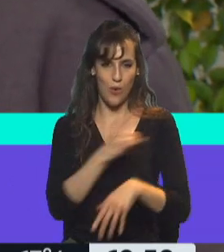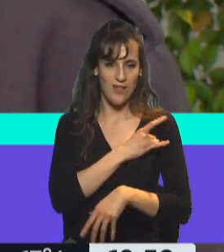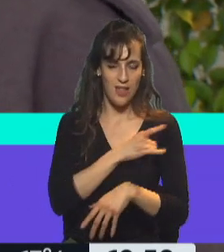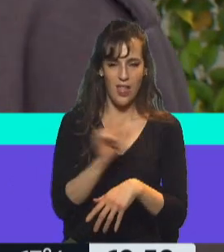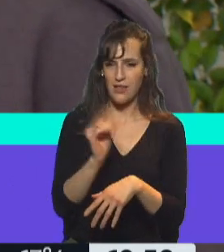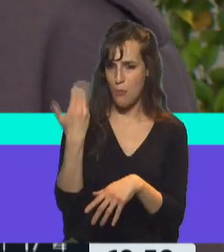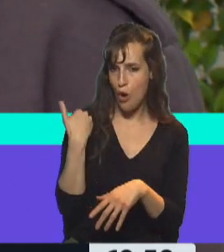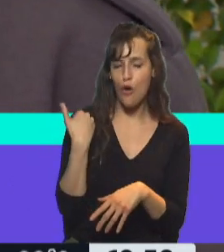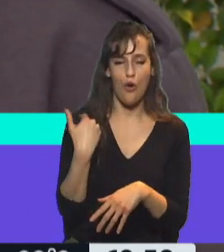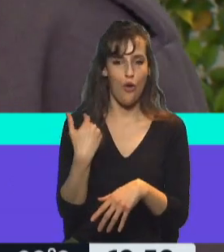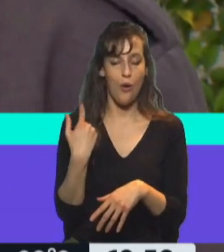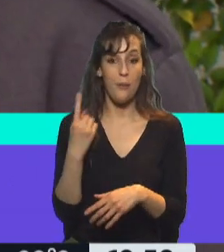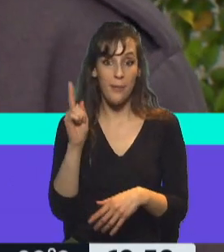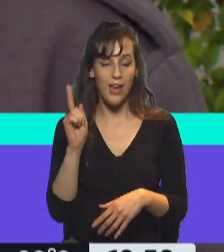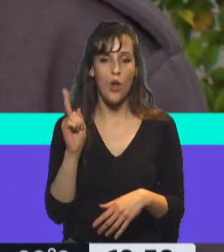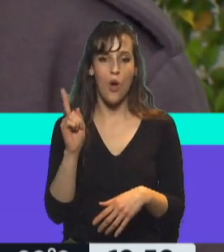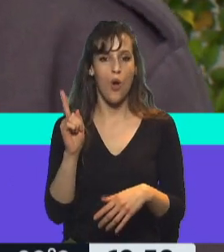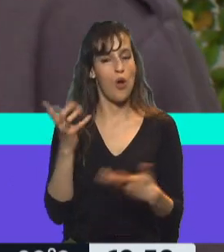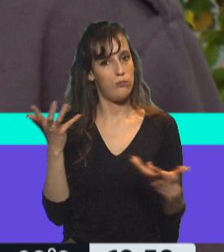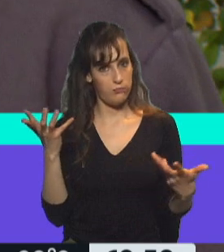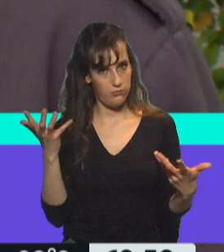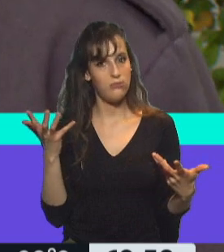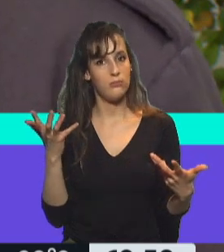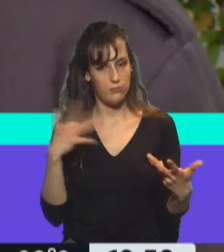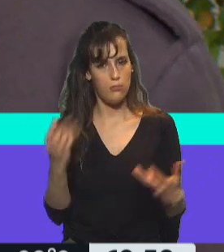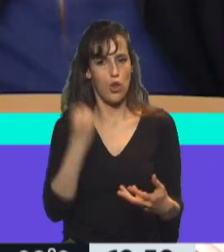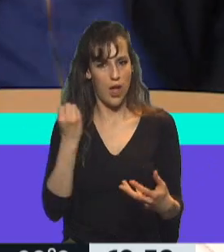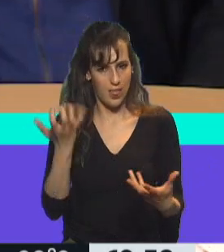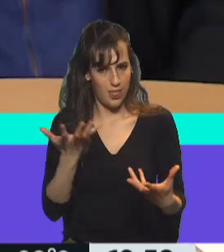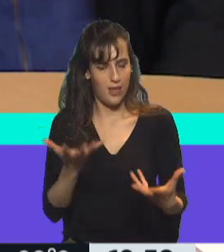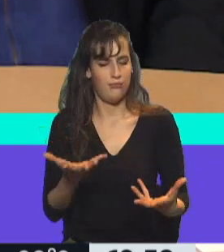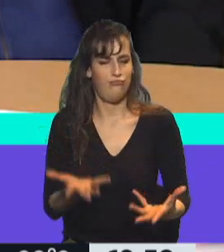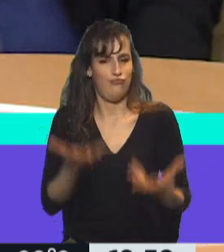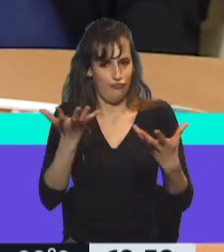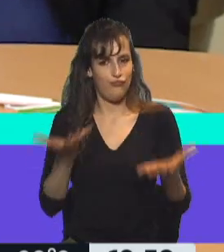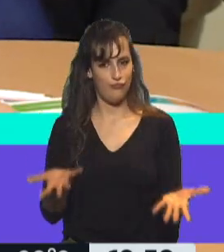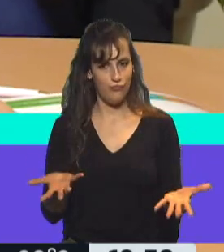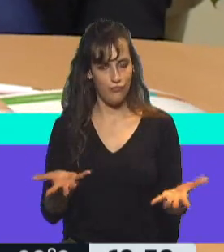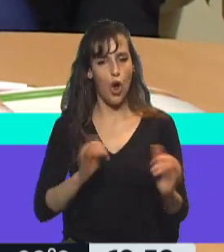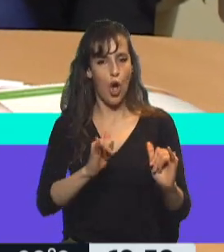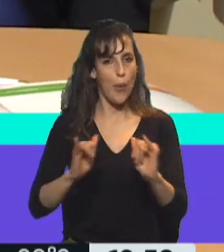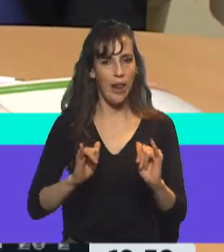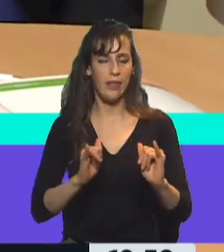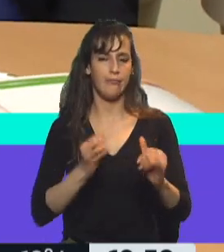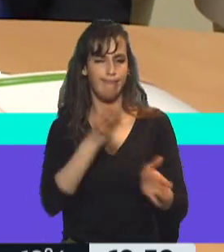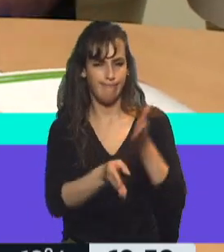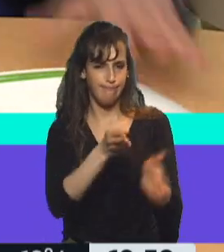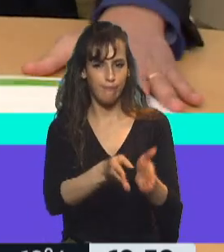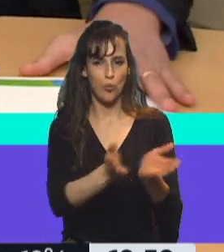teniendo, creemos, un impacto importante en la formación de nuestros jóvenes, y esperamos que puedan participar